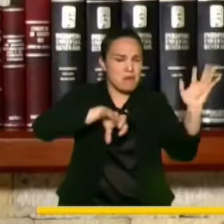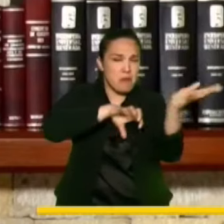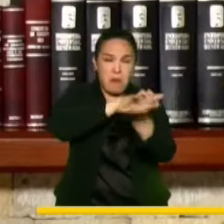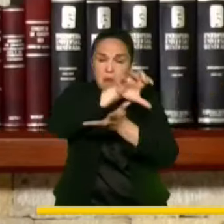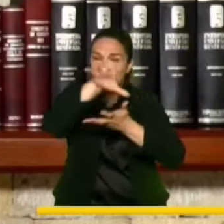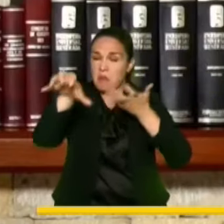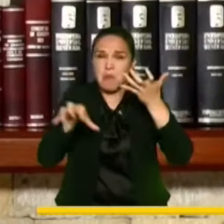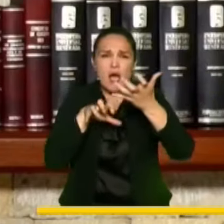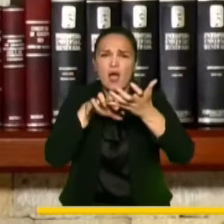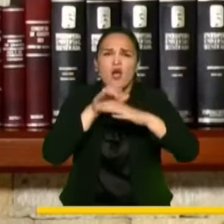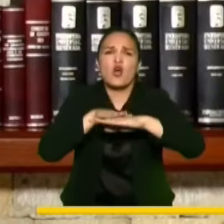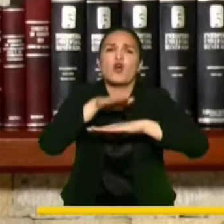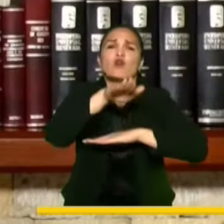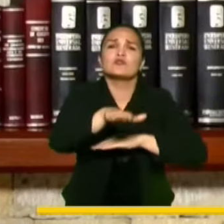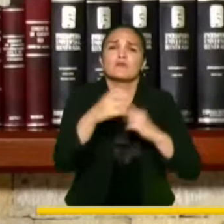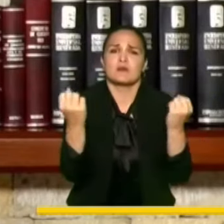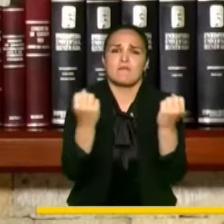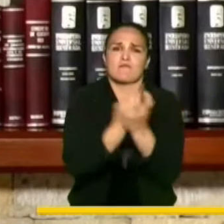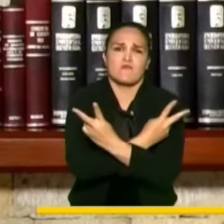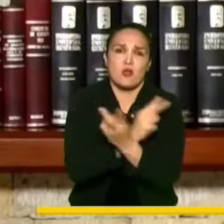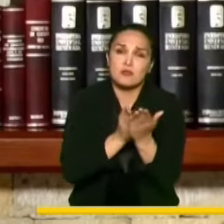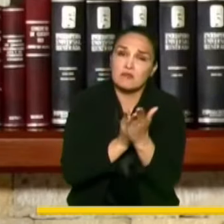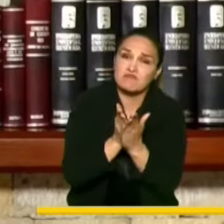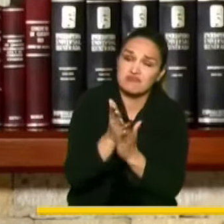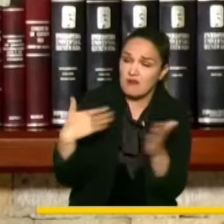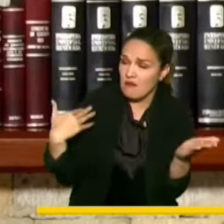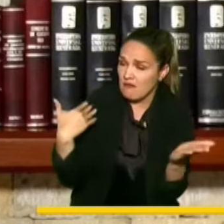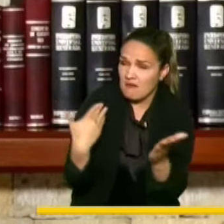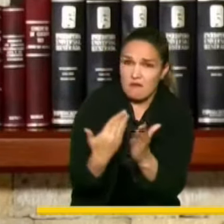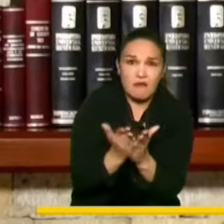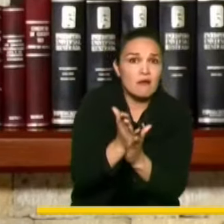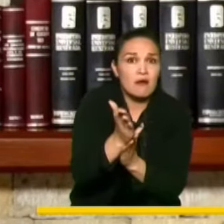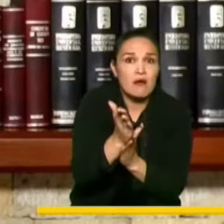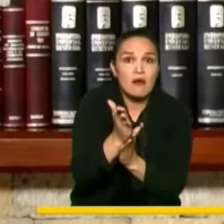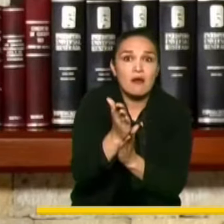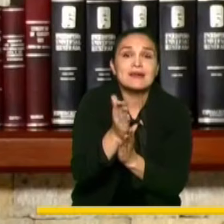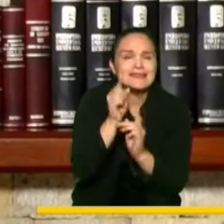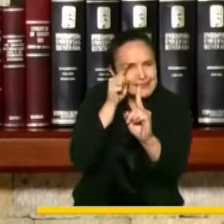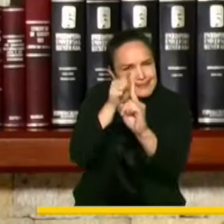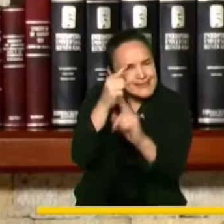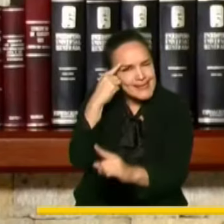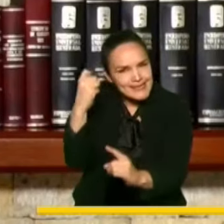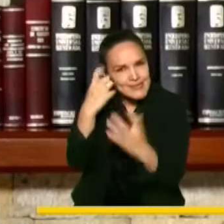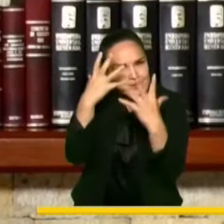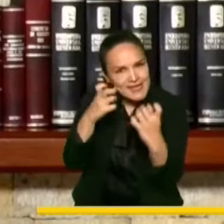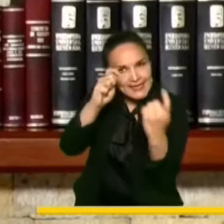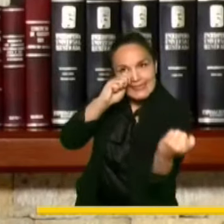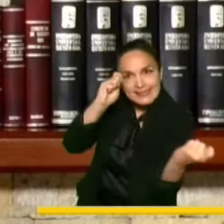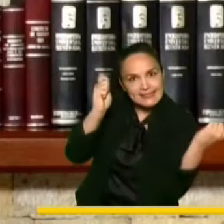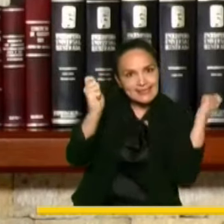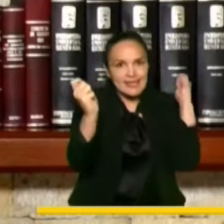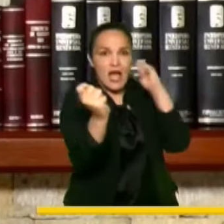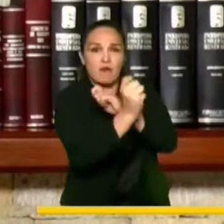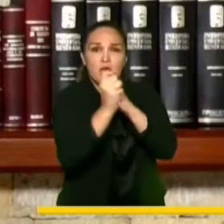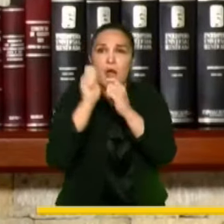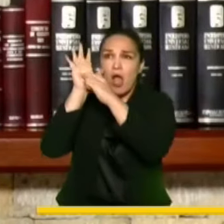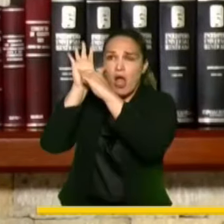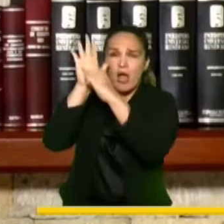la violencia permanente. Transformar el territorio excluido es nuestro mayor reto. En las grandes